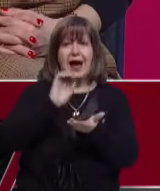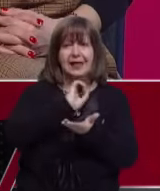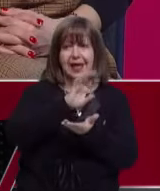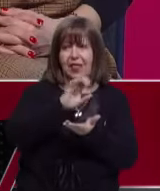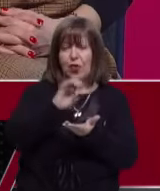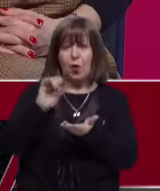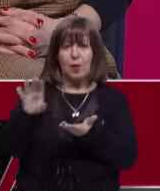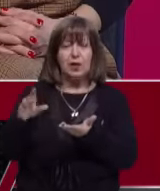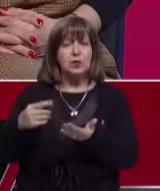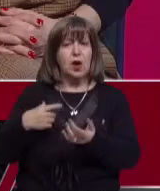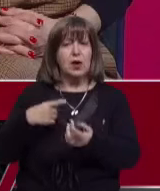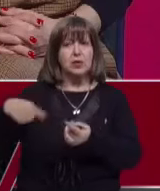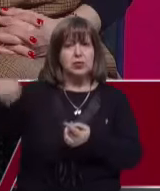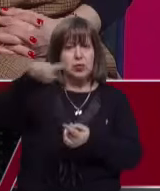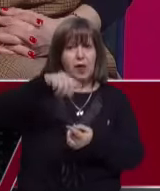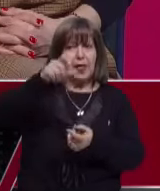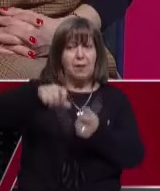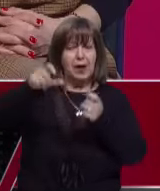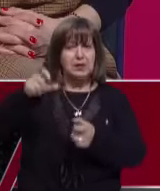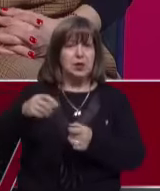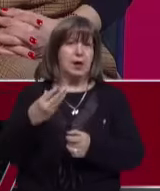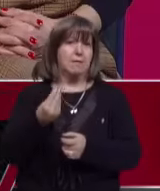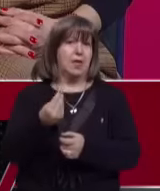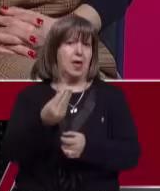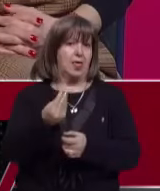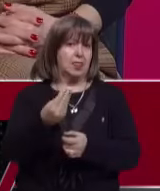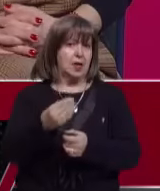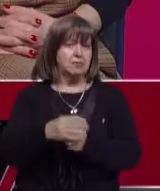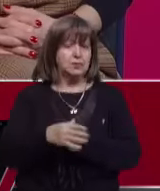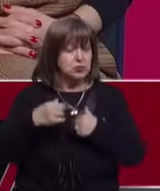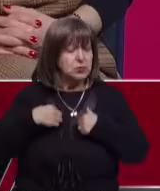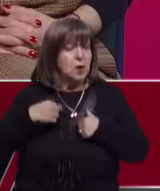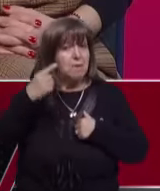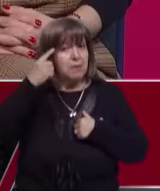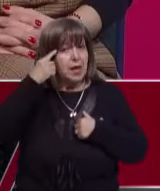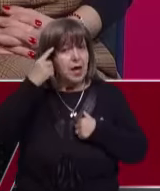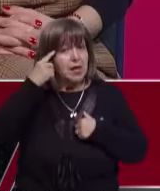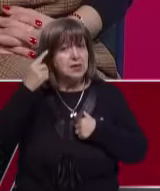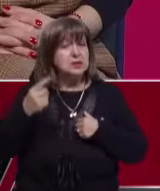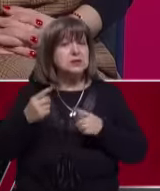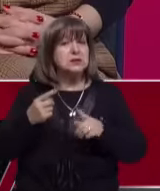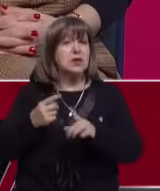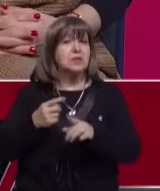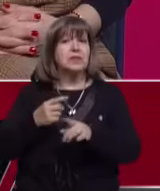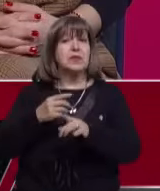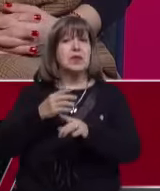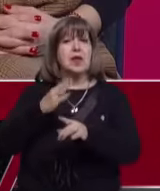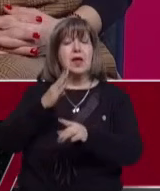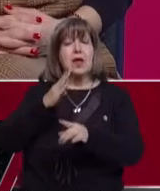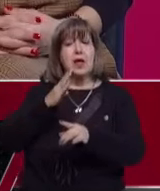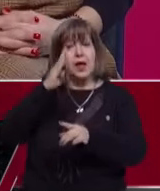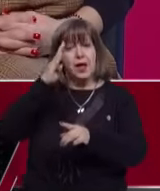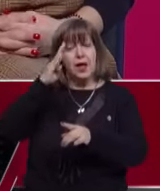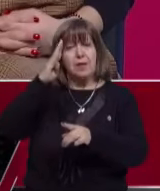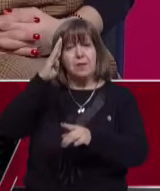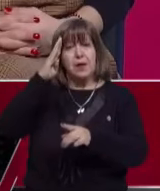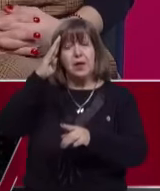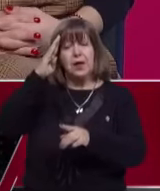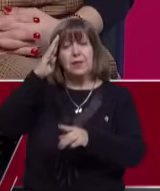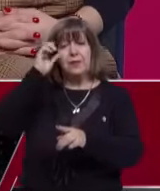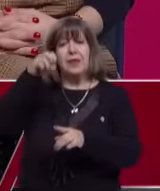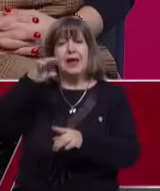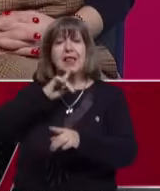eh sensación de miedo ahora qué pasó con Logan claramente es una trata claramente Benítez lo lleva al naranjal de ahí lo esconde en una